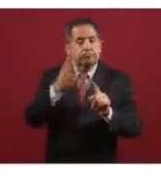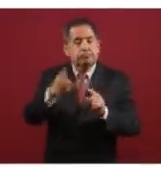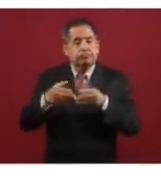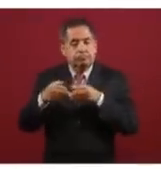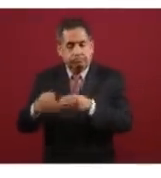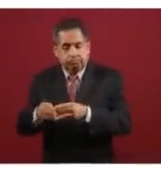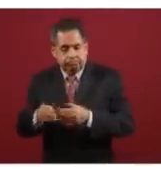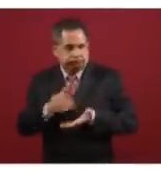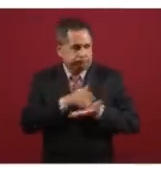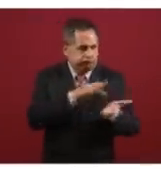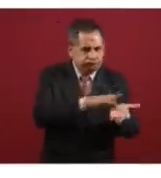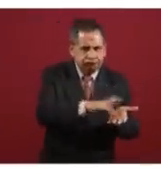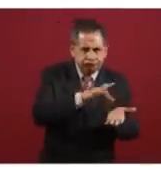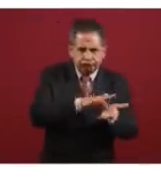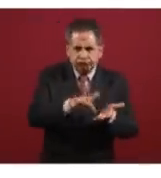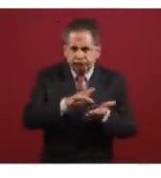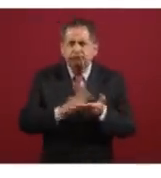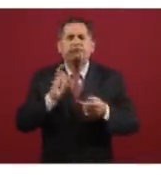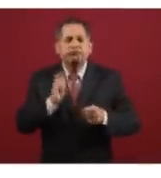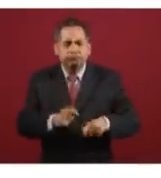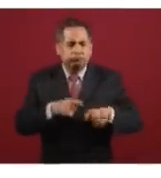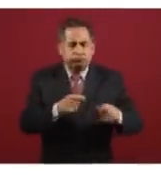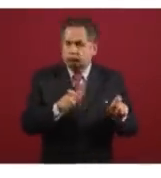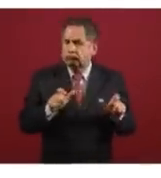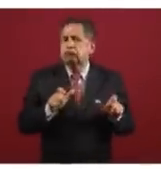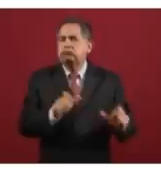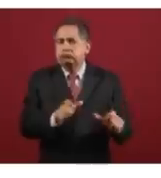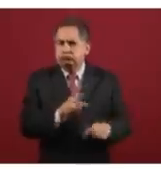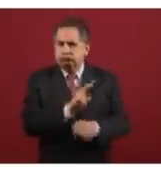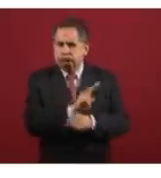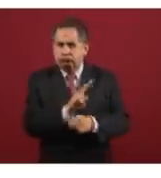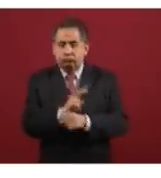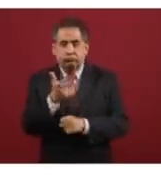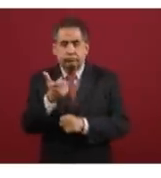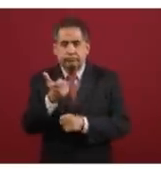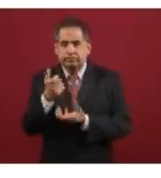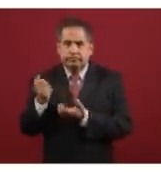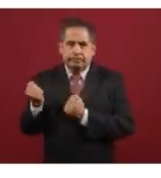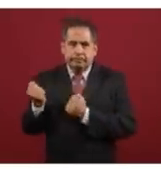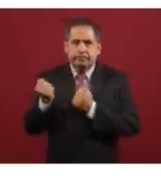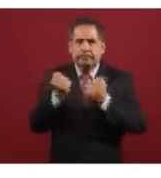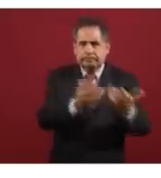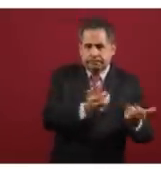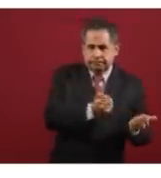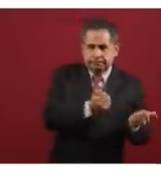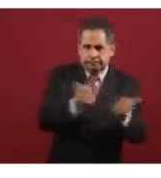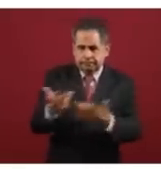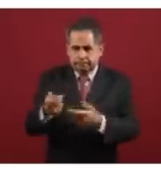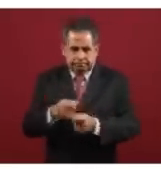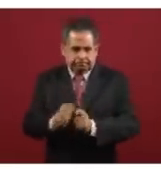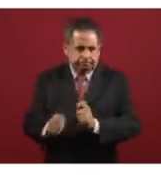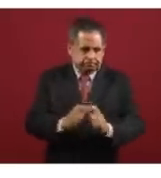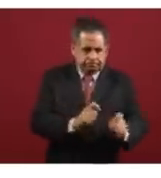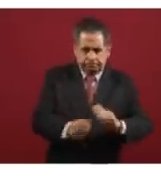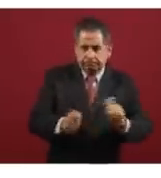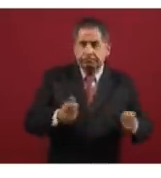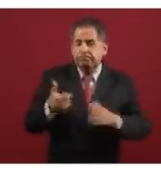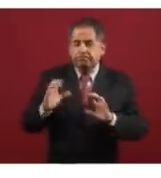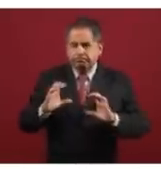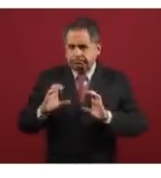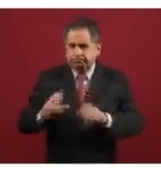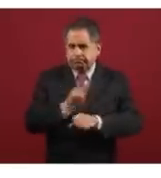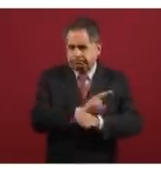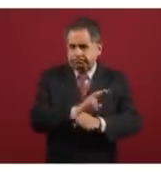el apoyo. El apoyo consiste en darles seguridad tanto en el traslado como a la hora de hacer los beneficios. Se